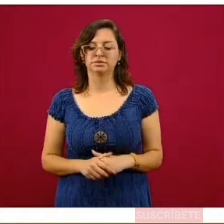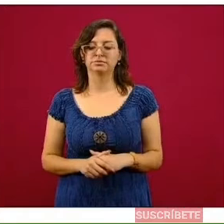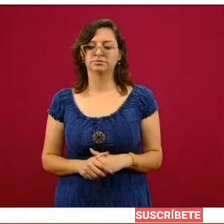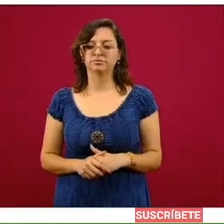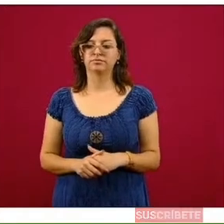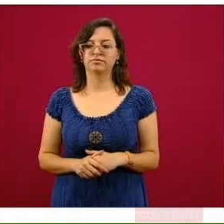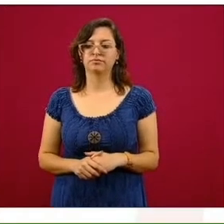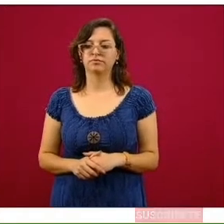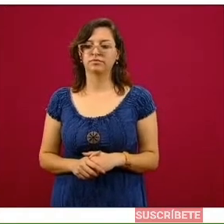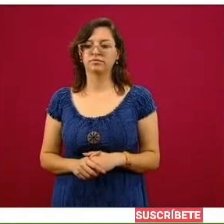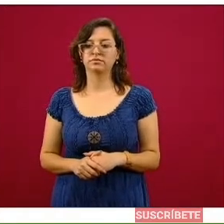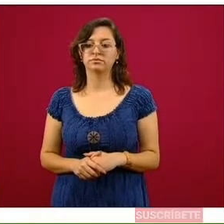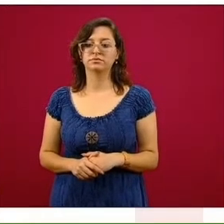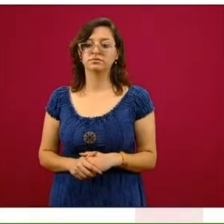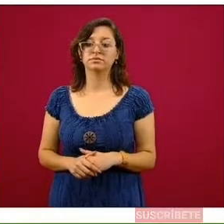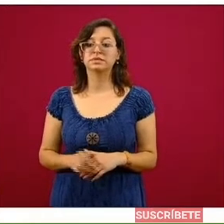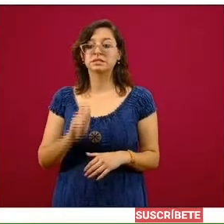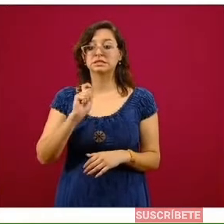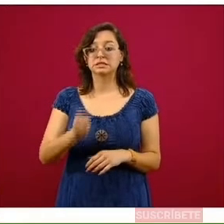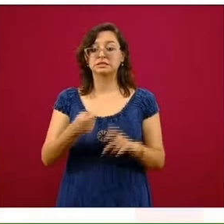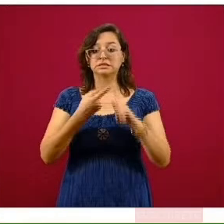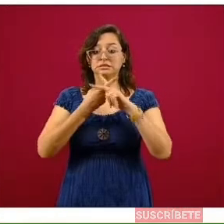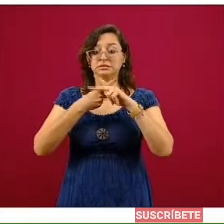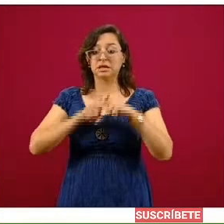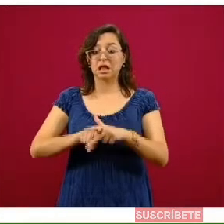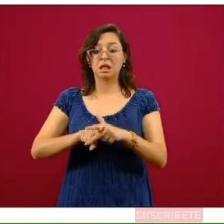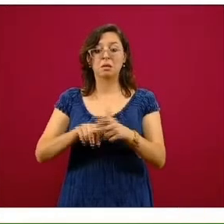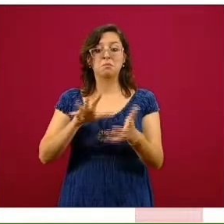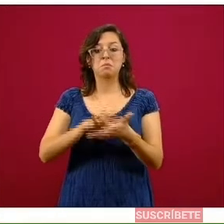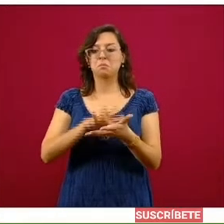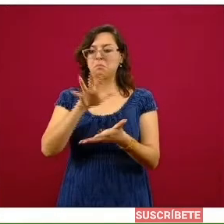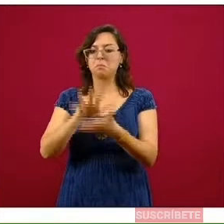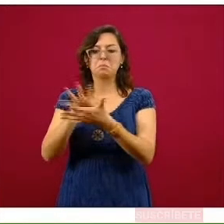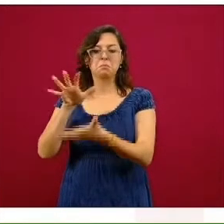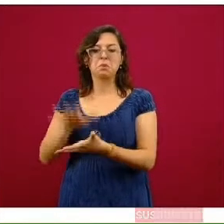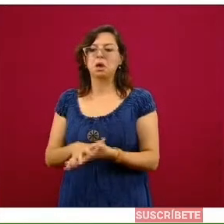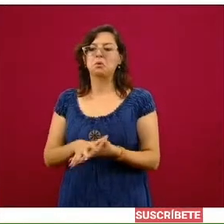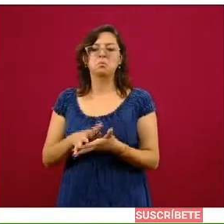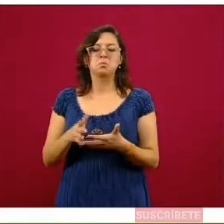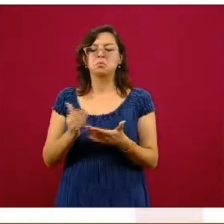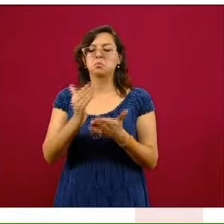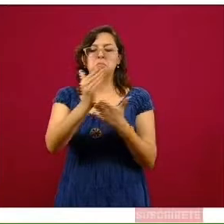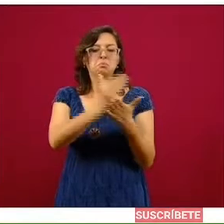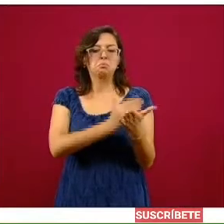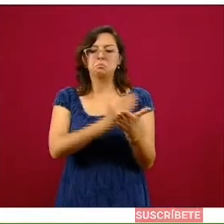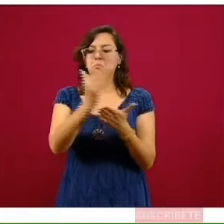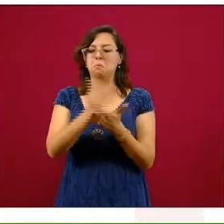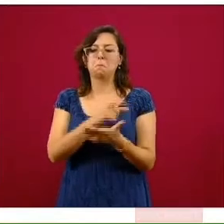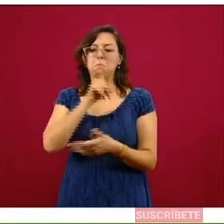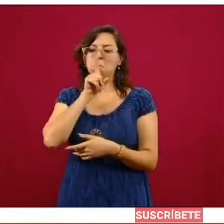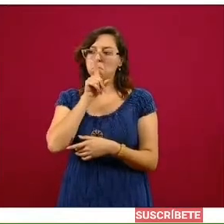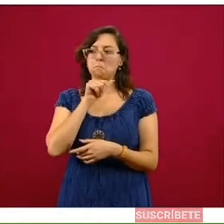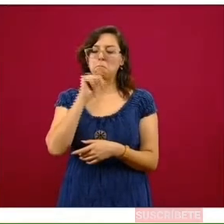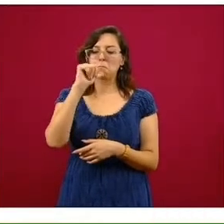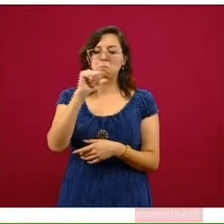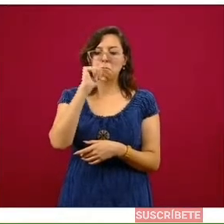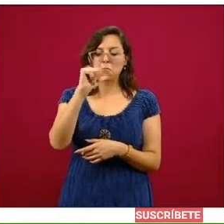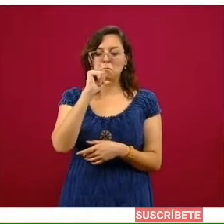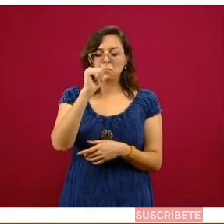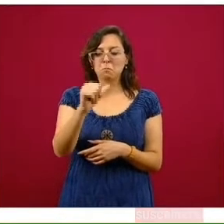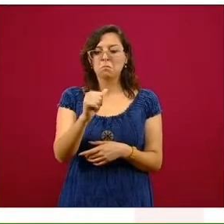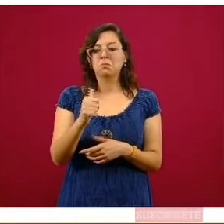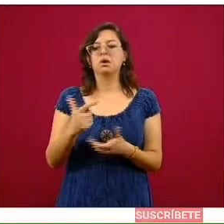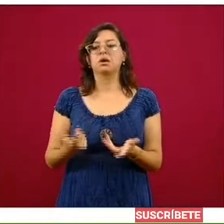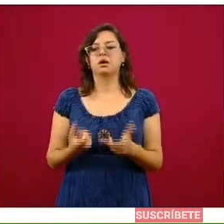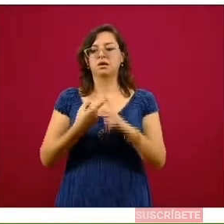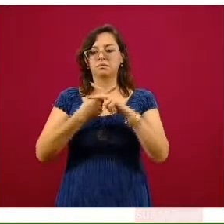disminuir la movilidad. Entonces, al principio vemos que la mayoría de los estados inician con poca disminución. Ese era un comparativo a la semana anterior en donde no